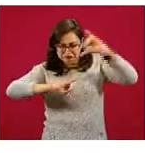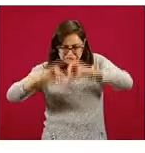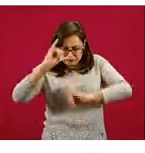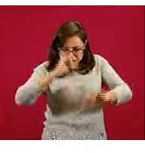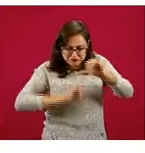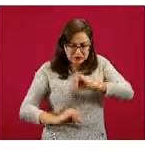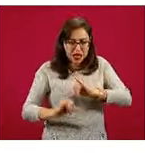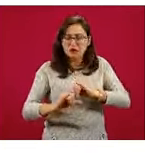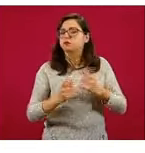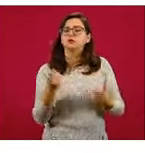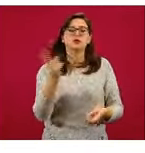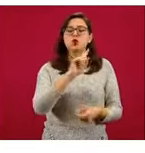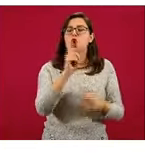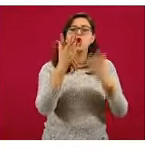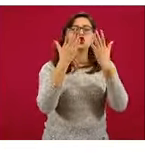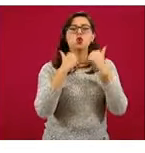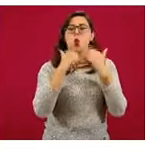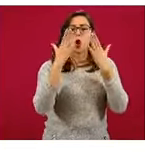y entonces para hoy representan